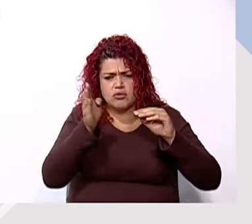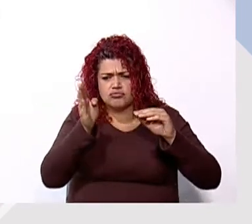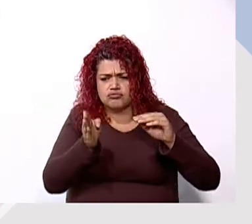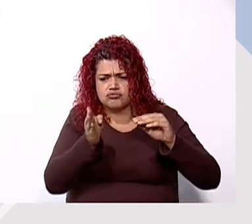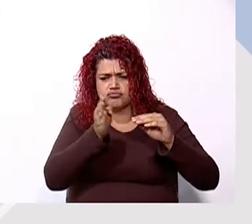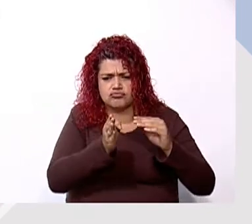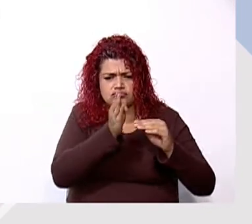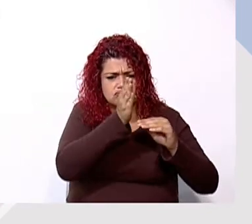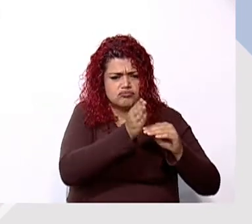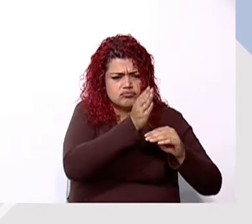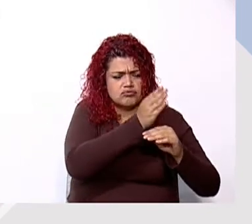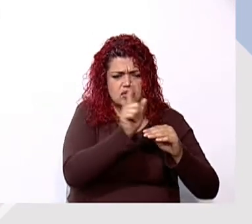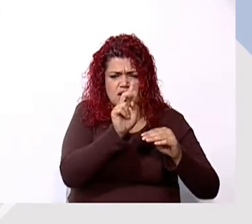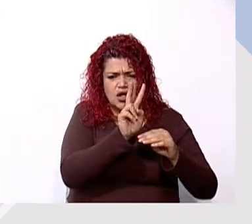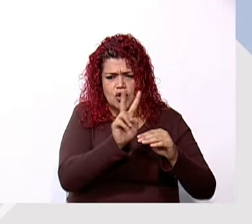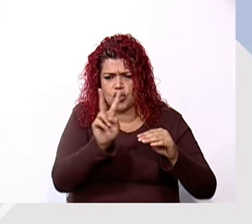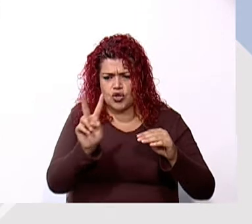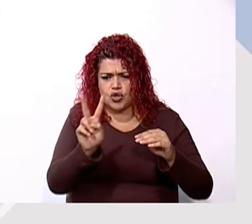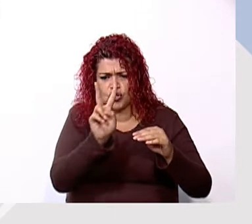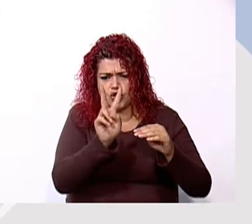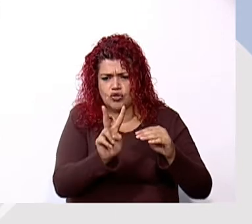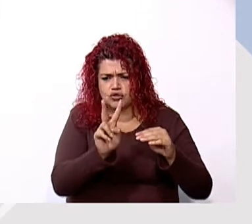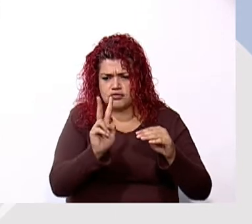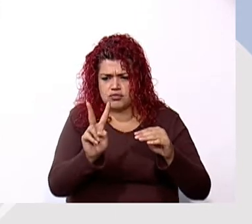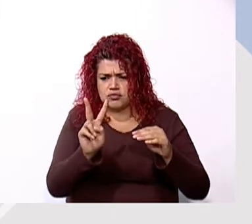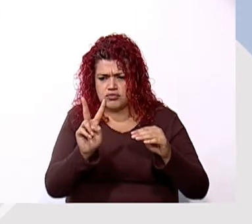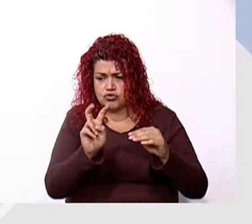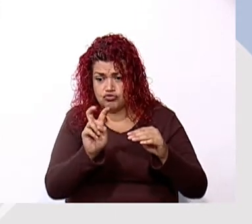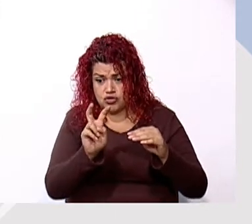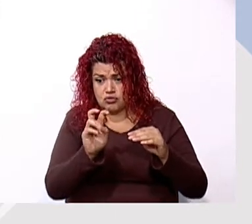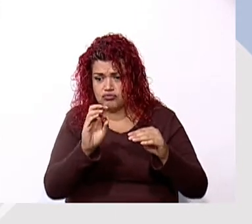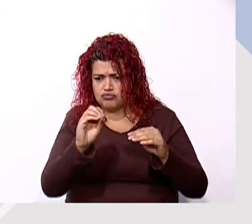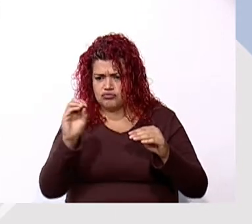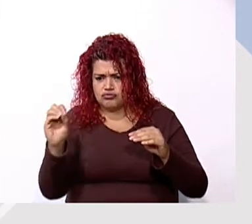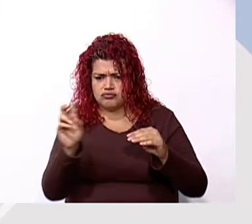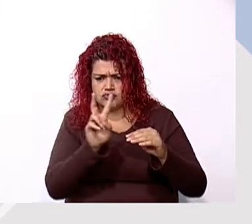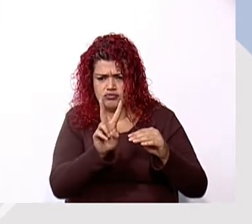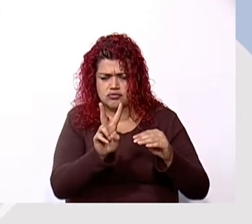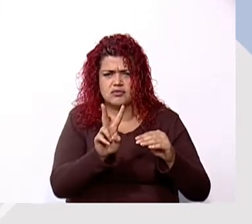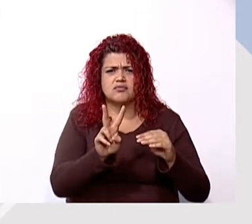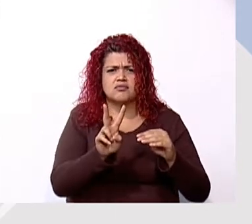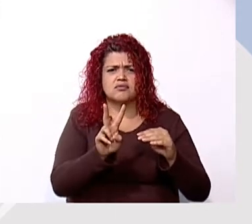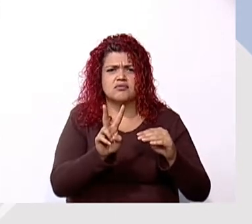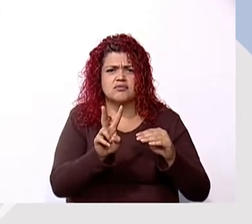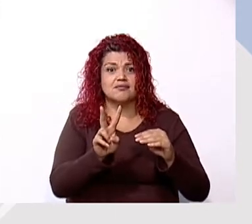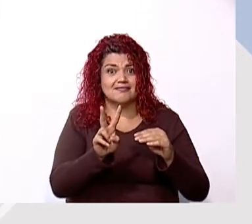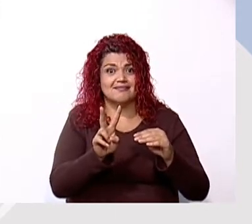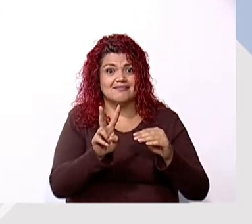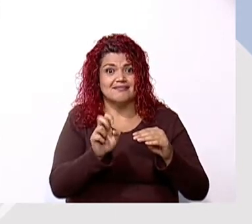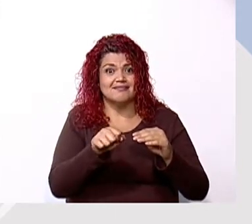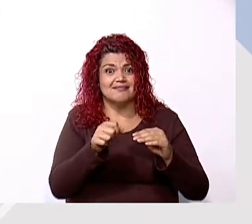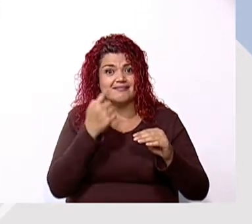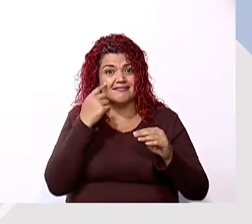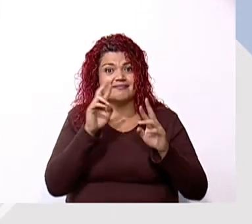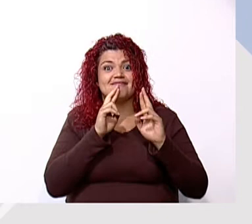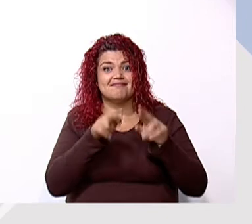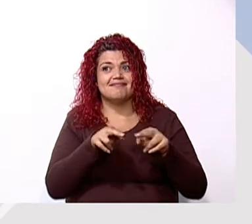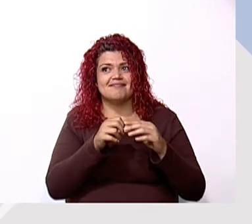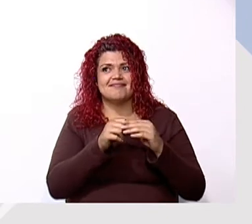valor posicional del dígito 2 sea 200. ¿Lo tenemos? Veamos la